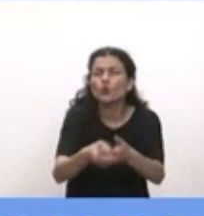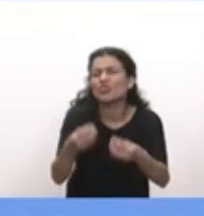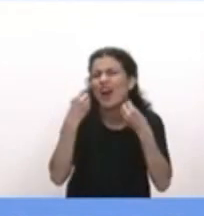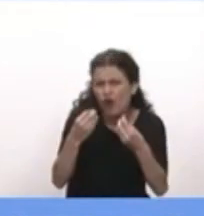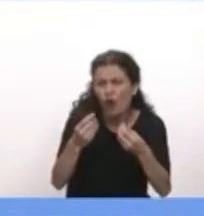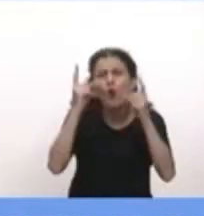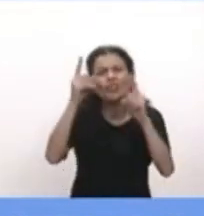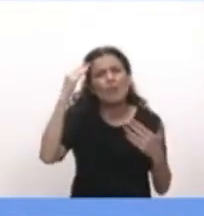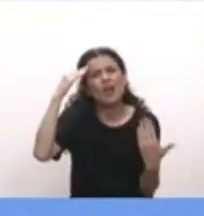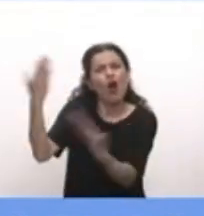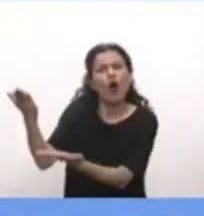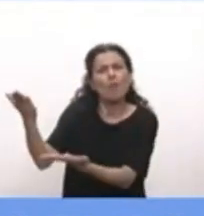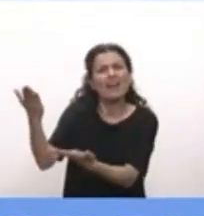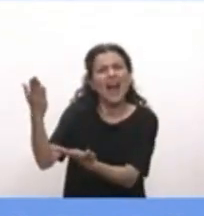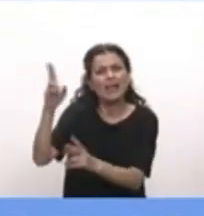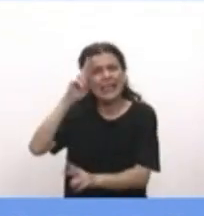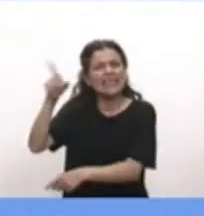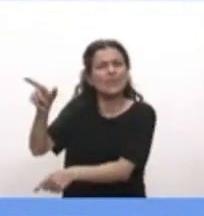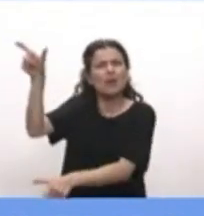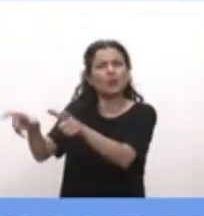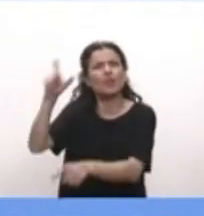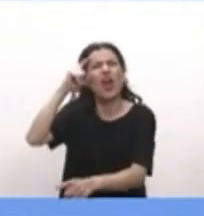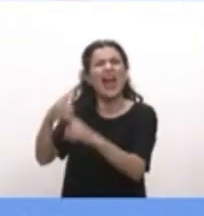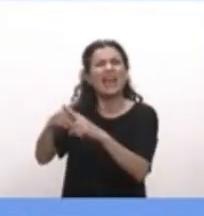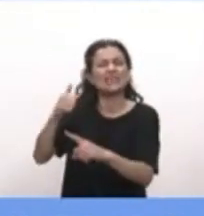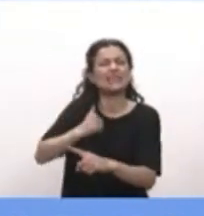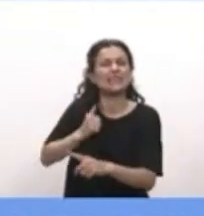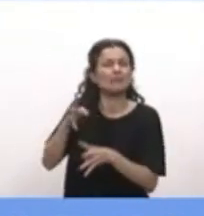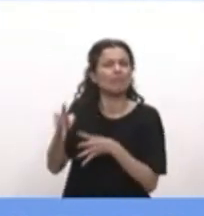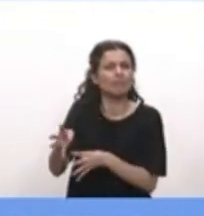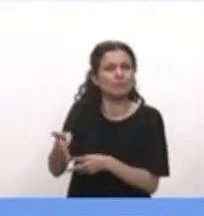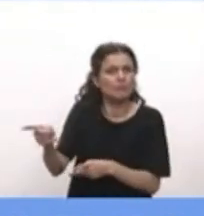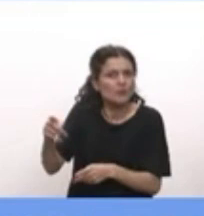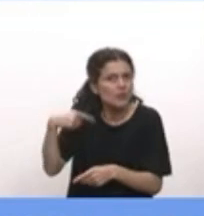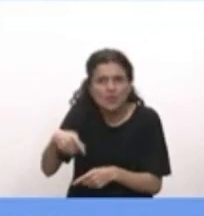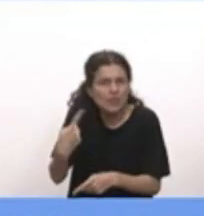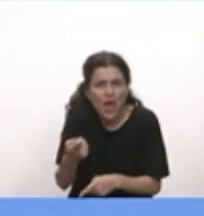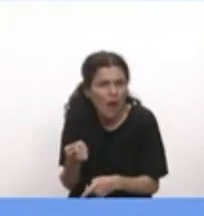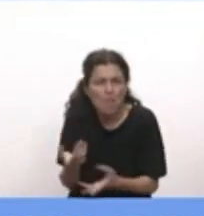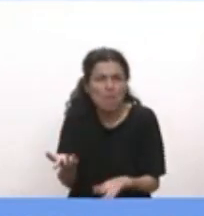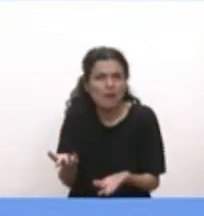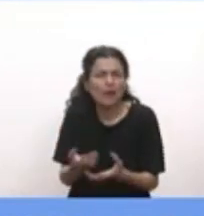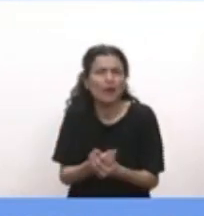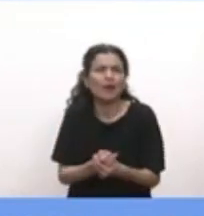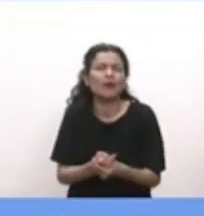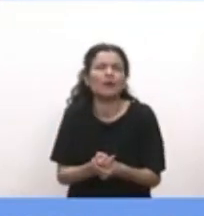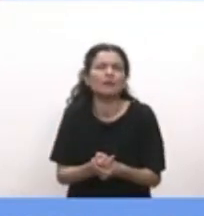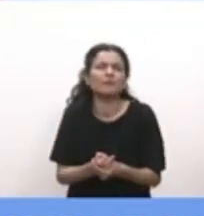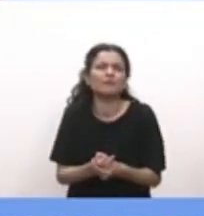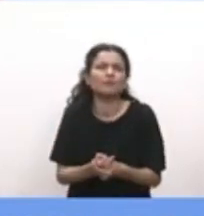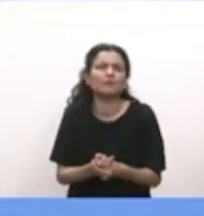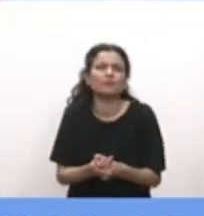veteranos y veteranas, donde no se reivindicaba o no se, como dijo el presidente de la